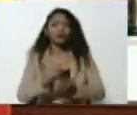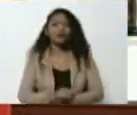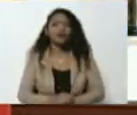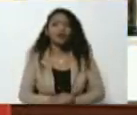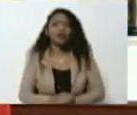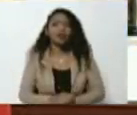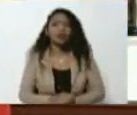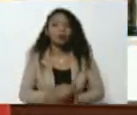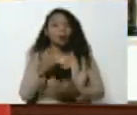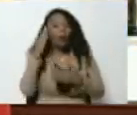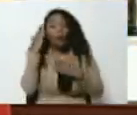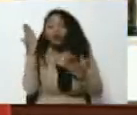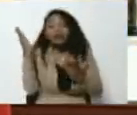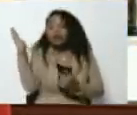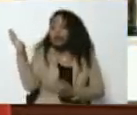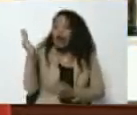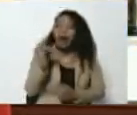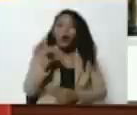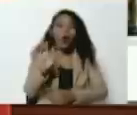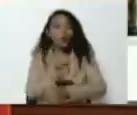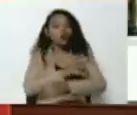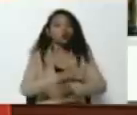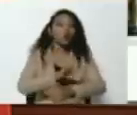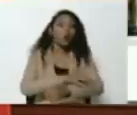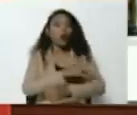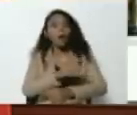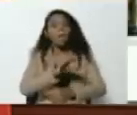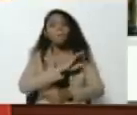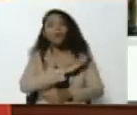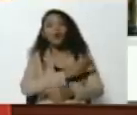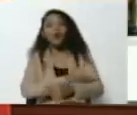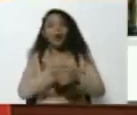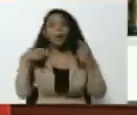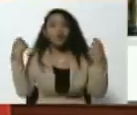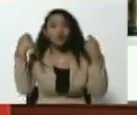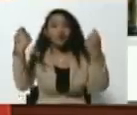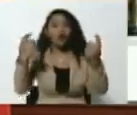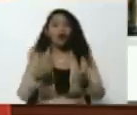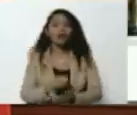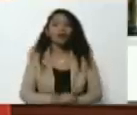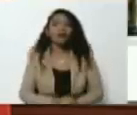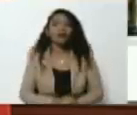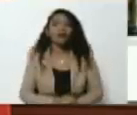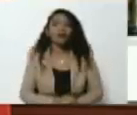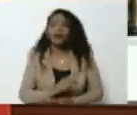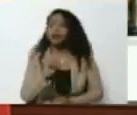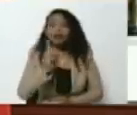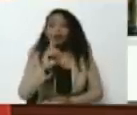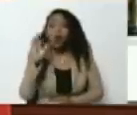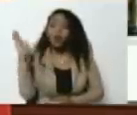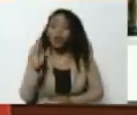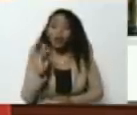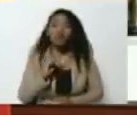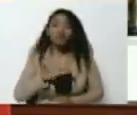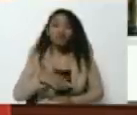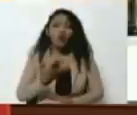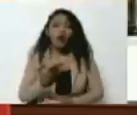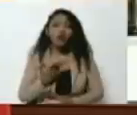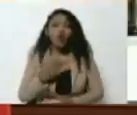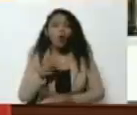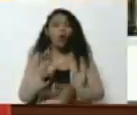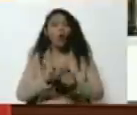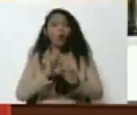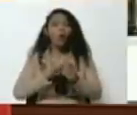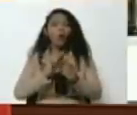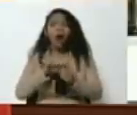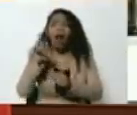No sé si trajeron a los cantantes de la canción Poder Popular. Si no los trajeron, lo puede cantar Pedro Carreño. Ahí